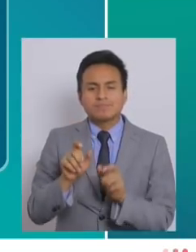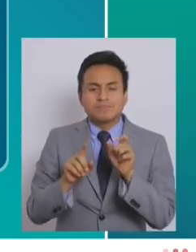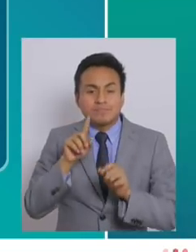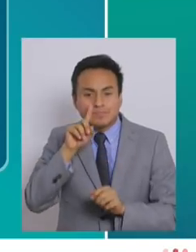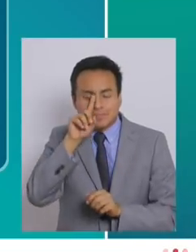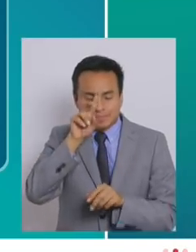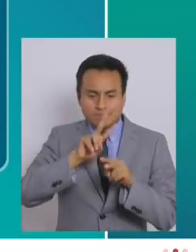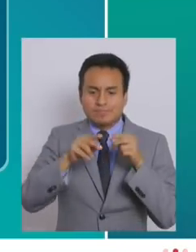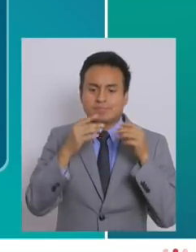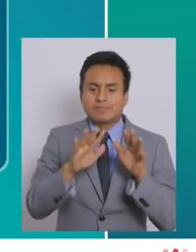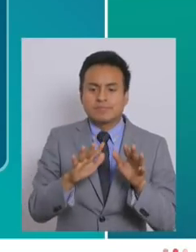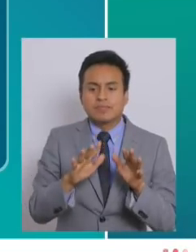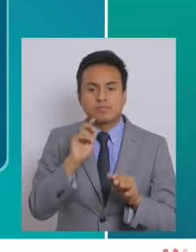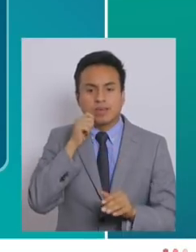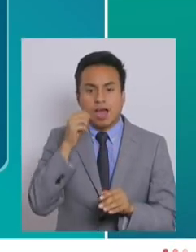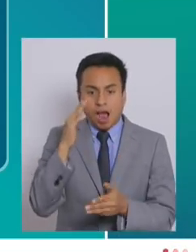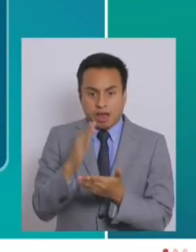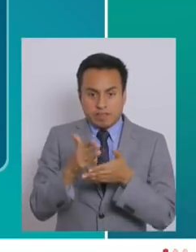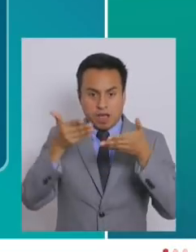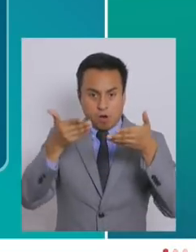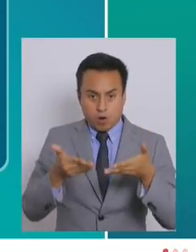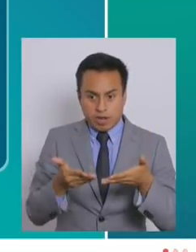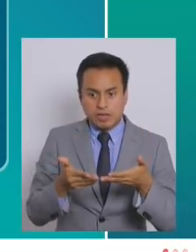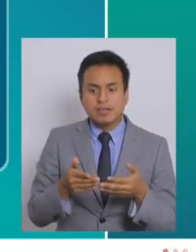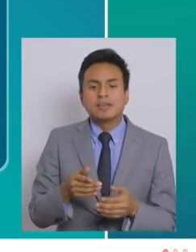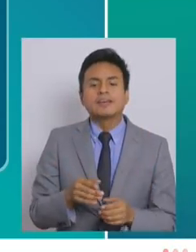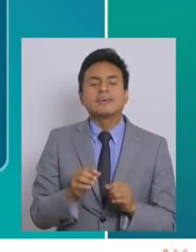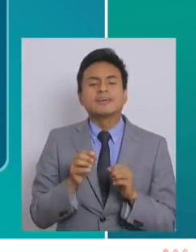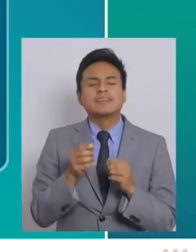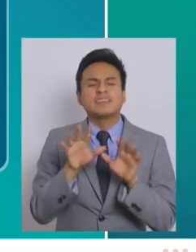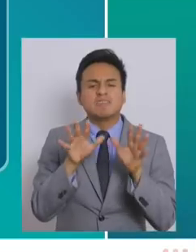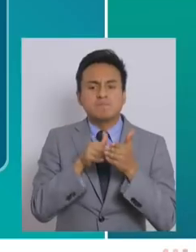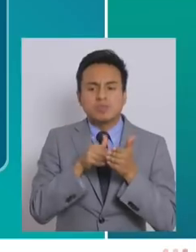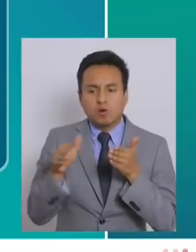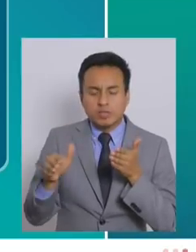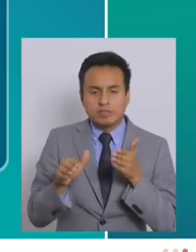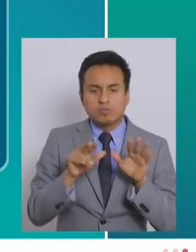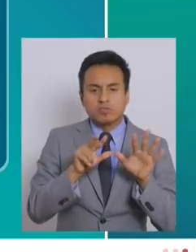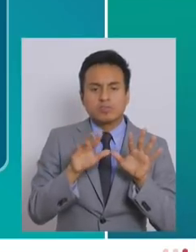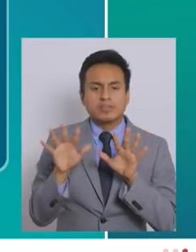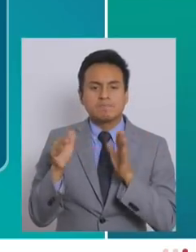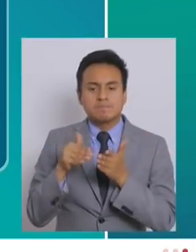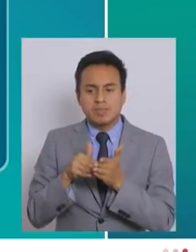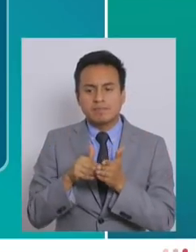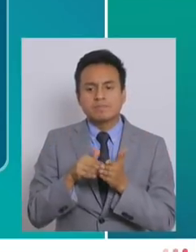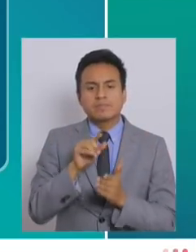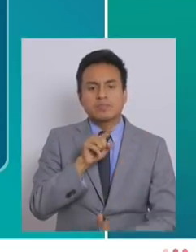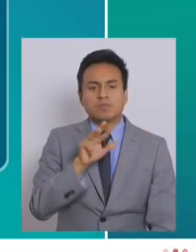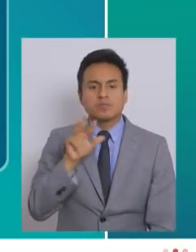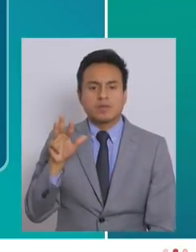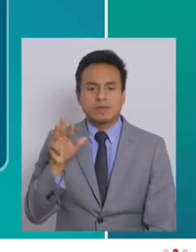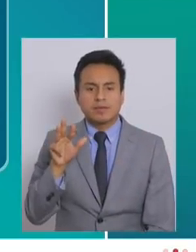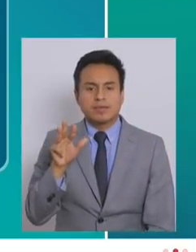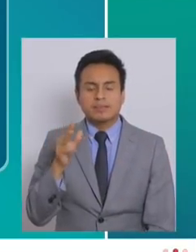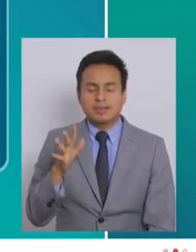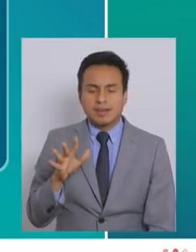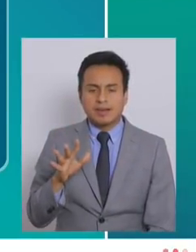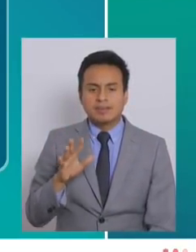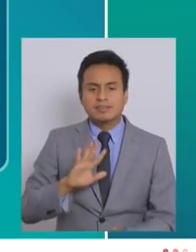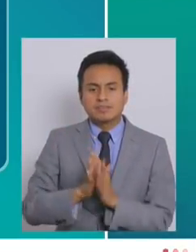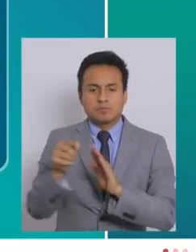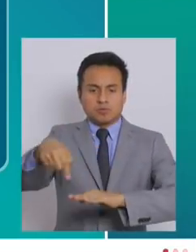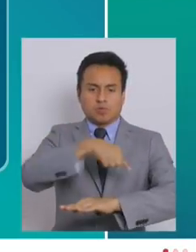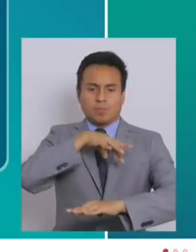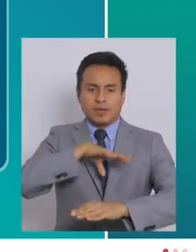laboratorio alcanzando a la fecha un total de 10 millones 810 mil 199 a